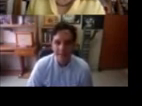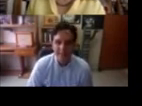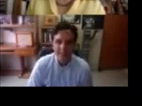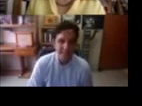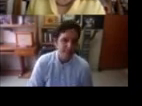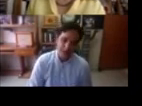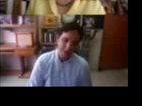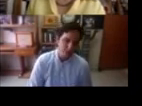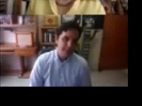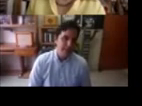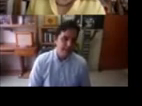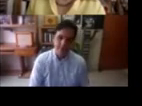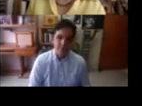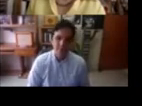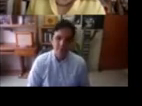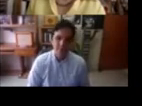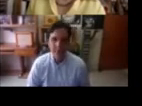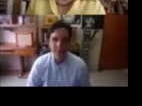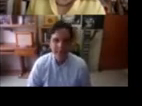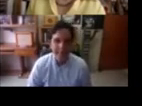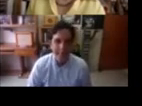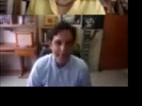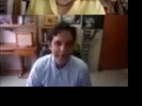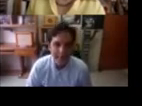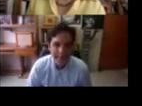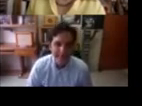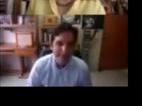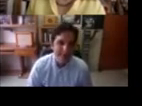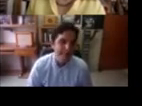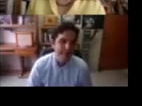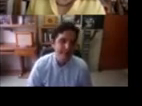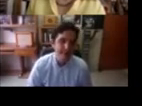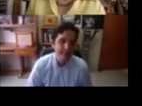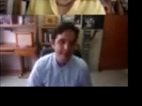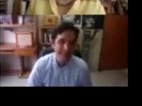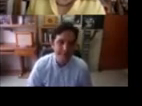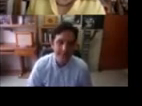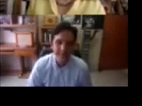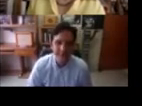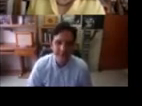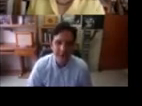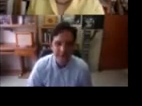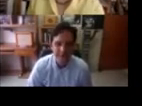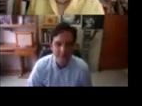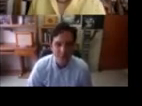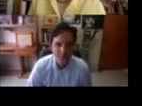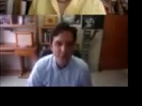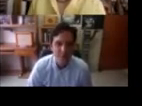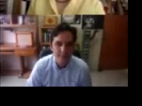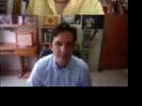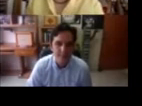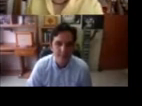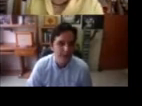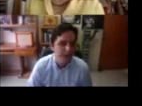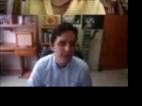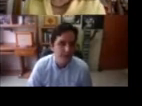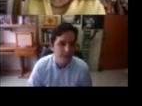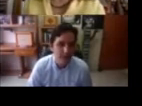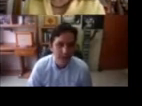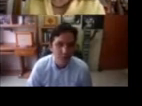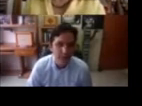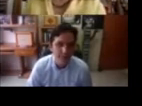El petate, otra manera de generar narrativas, las calaveritas tradicionales. Hicimos un